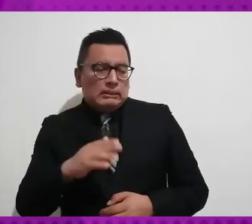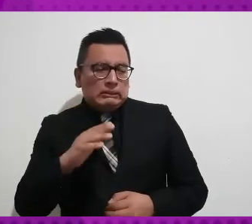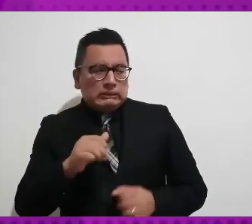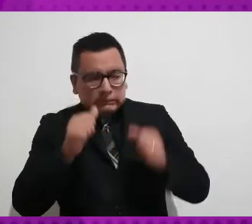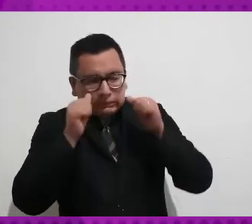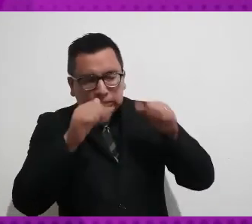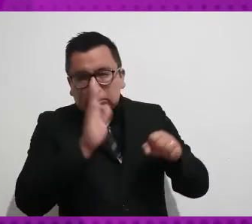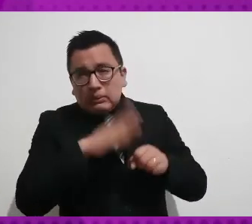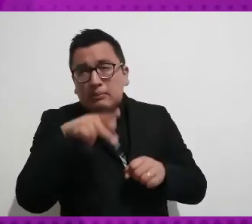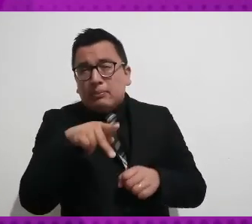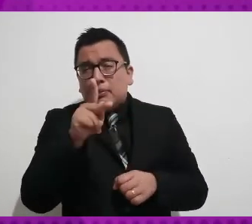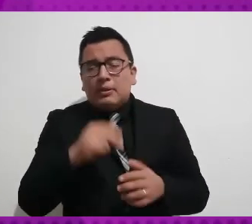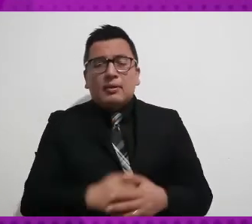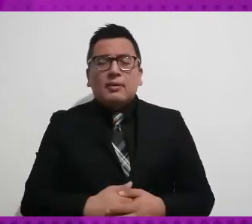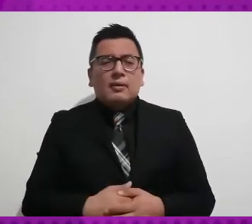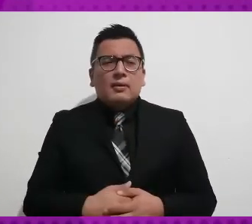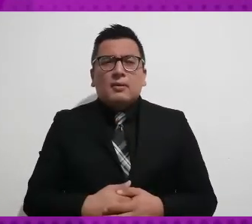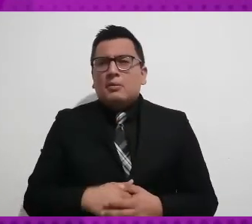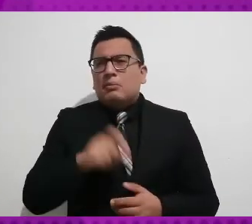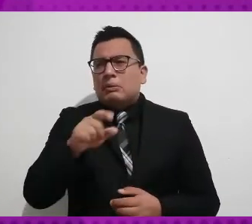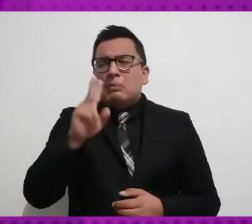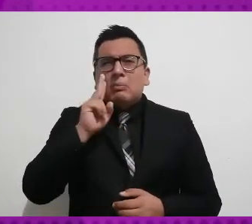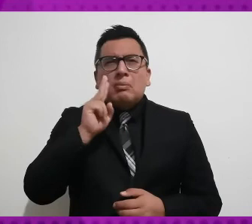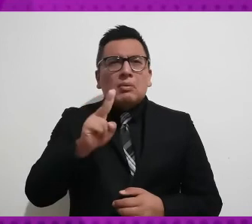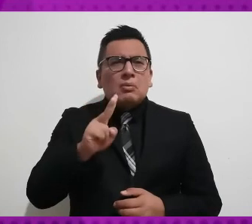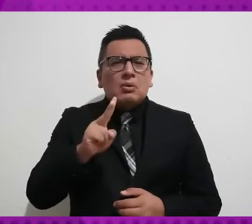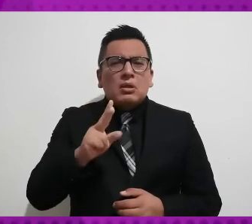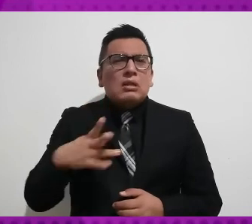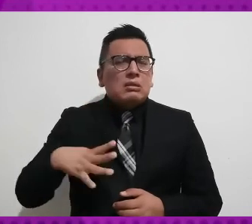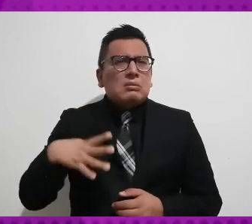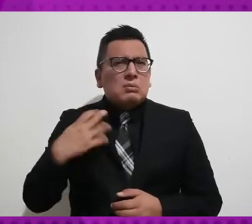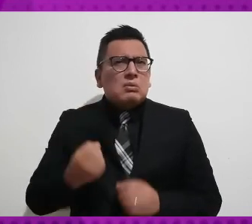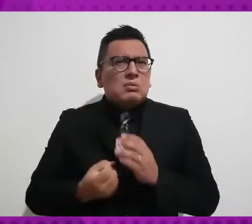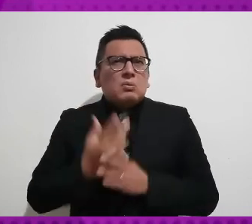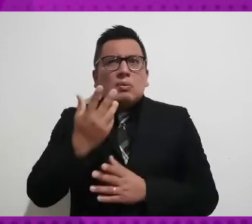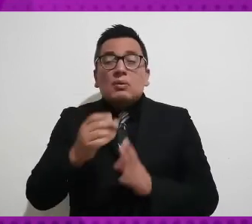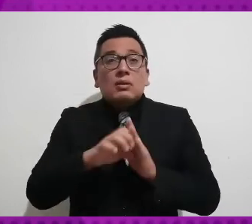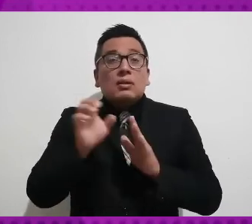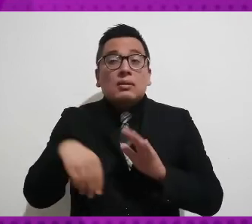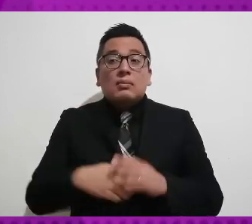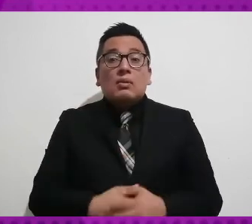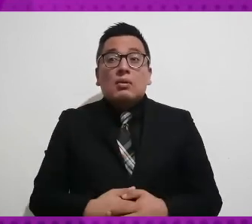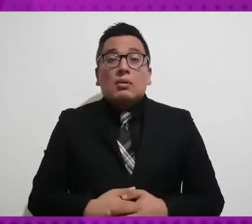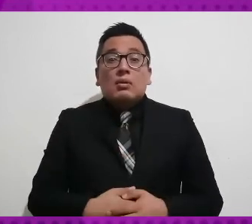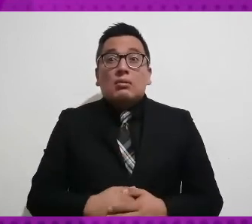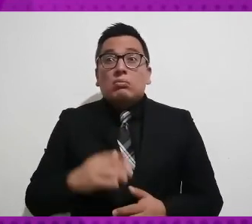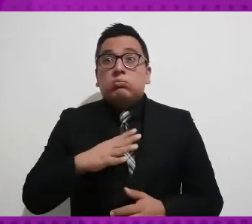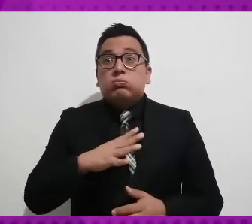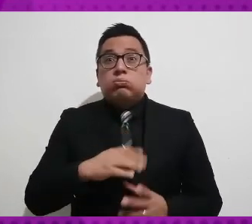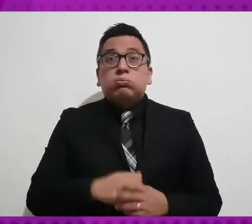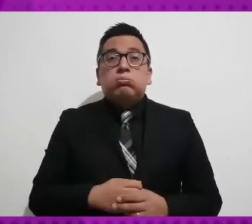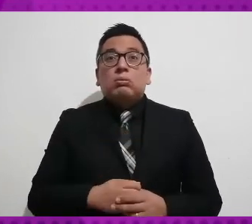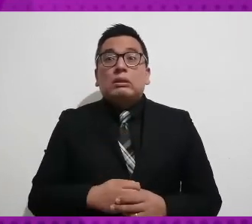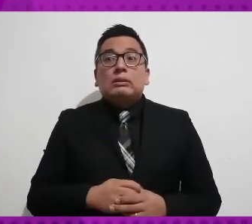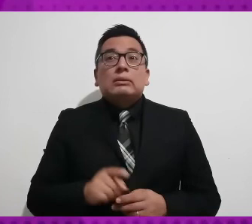pues están dando oportunidades nuevas, como el caso donde Coahuila indirectamente participó con estos 9 coahuilenses que votaron